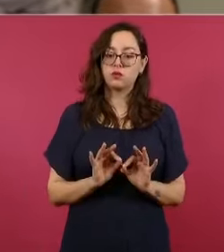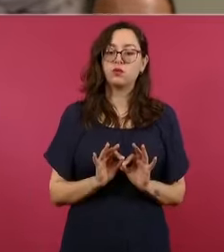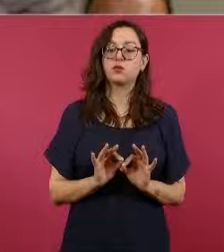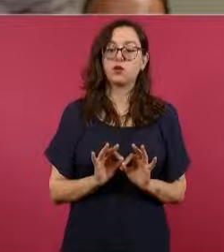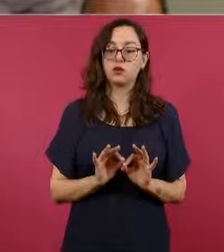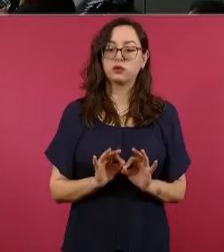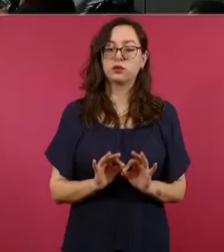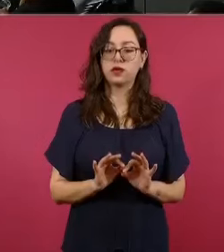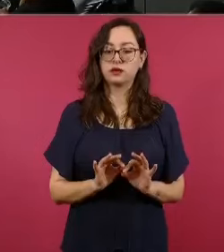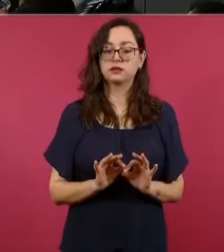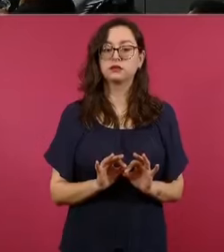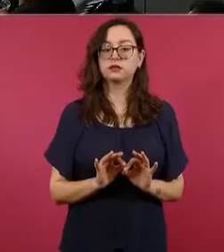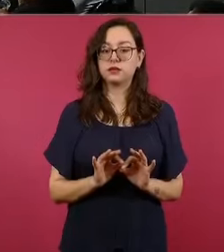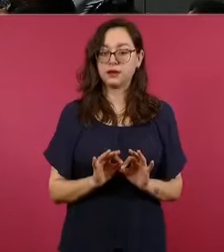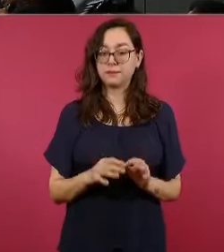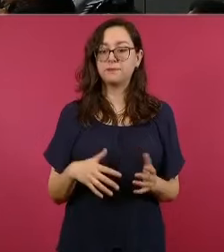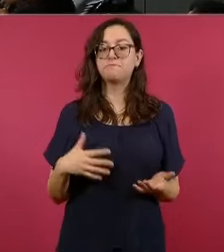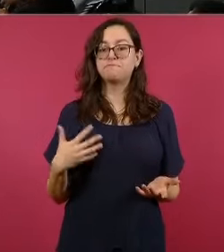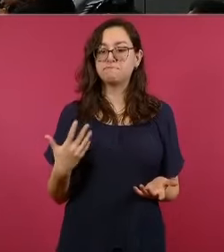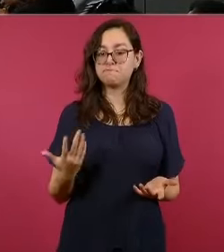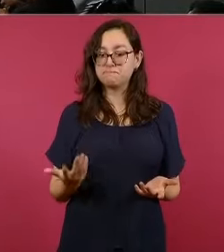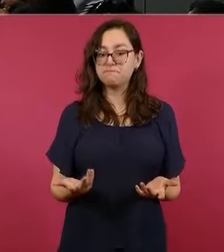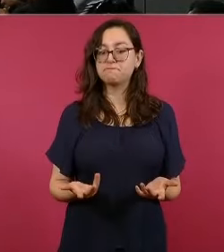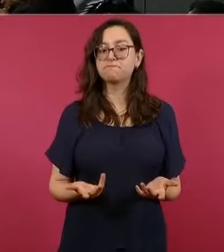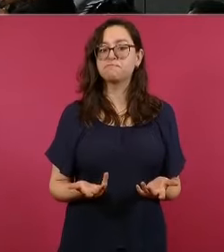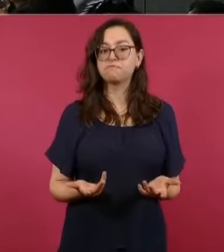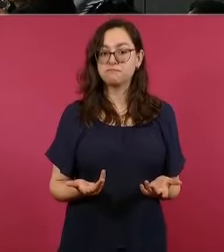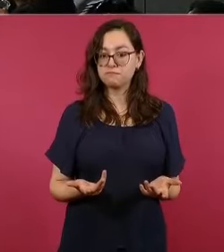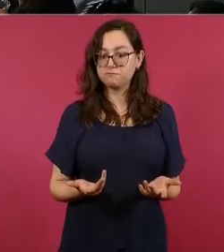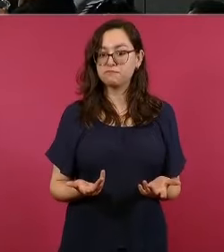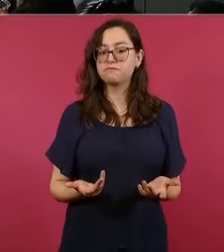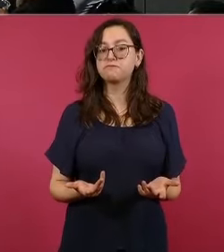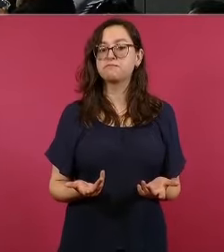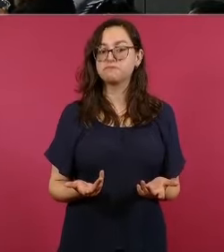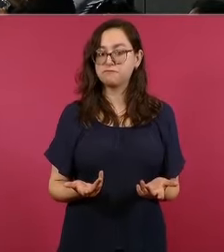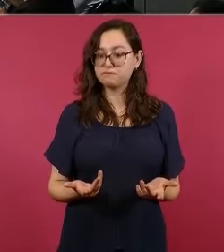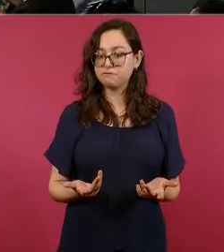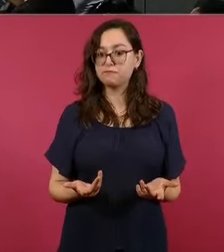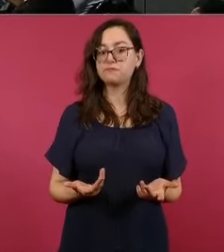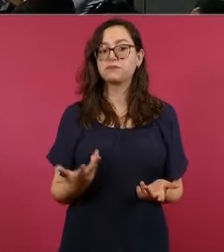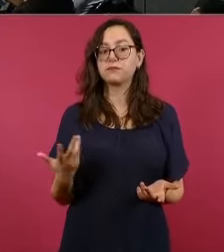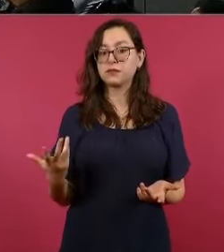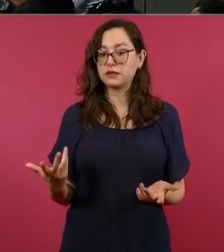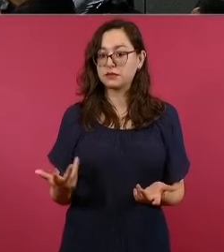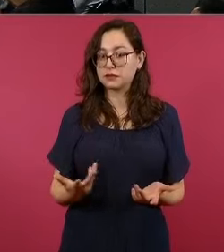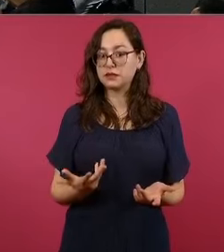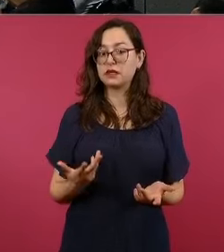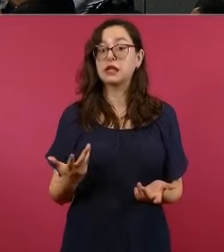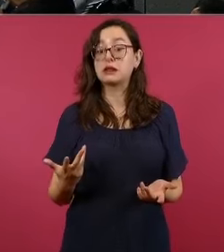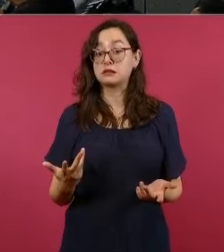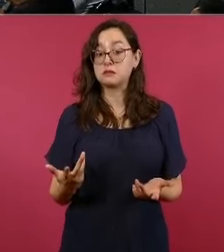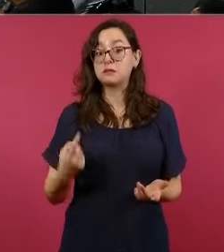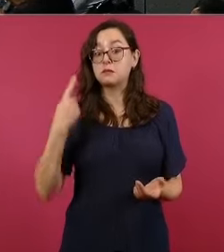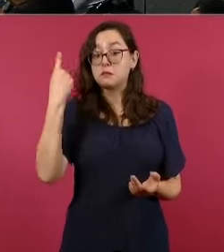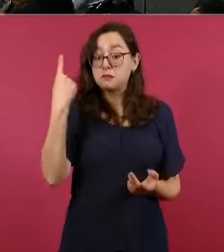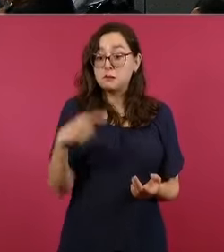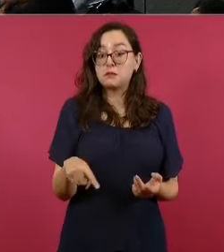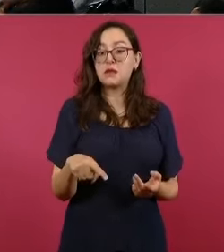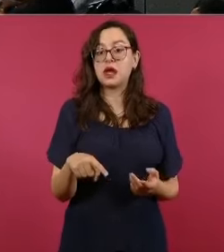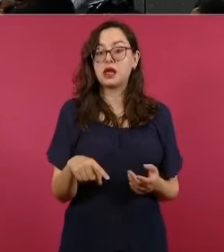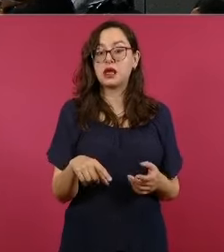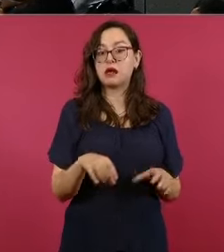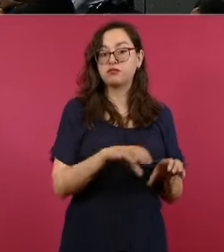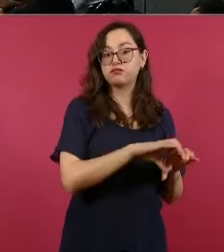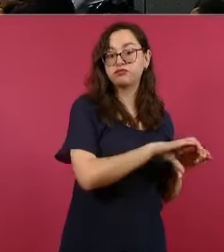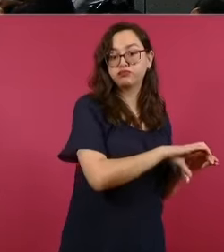eh este se está poniendo la transmisión hasta para que est quede